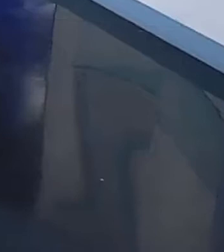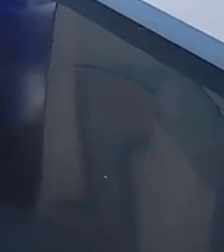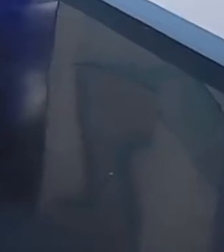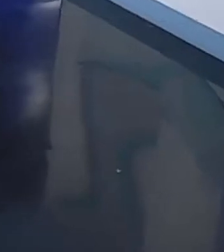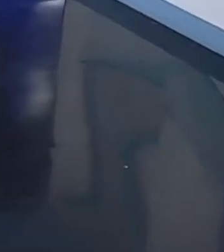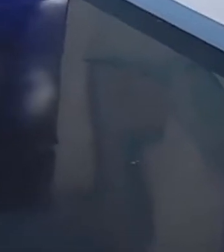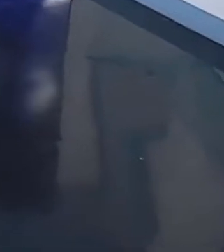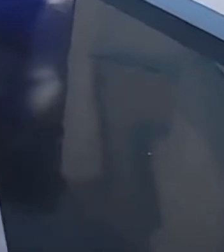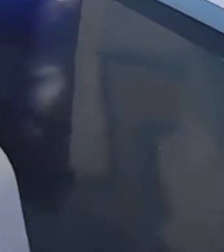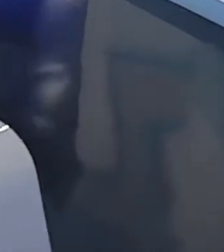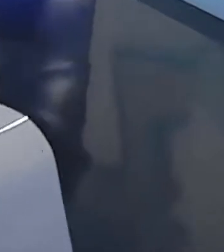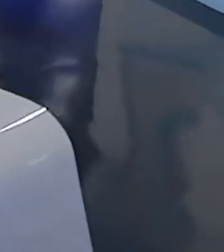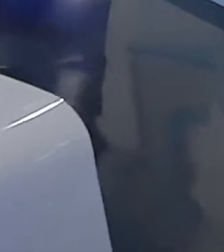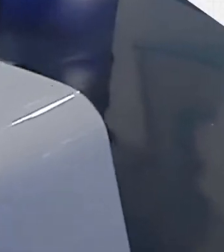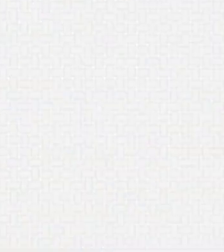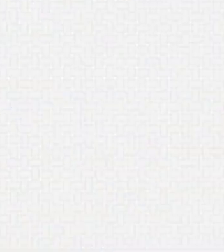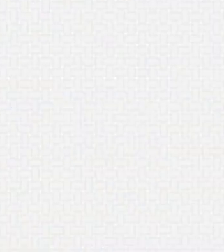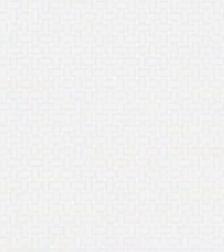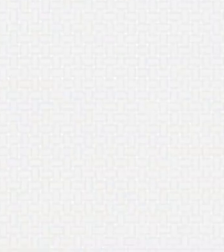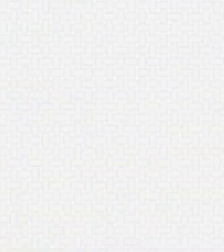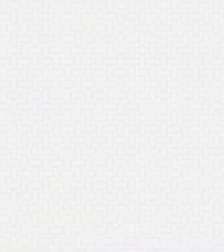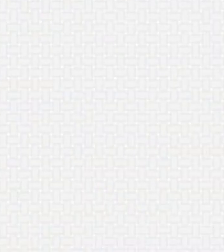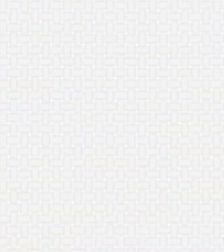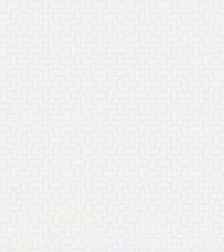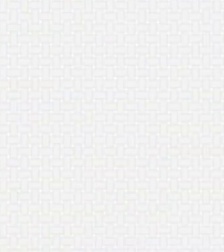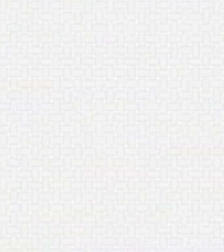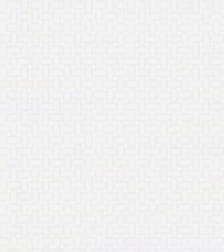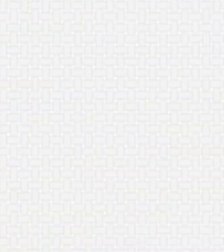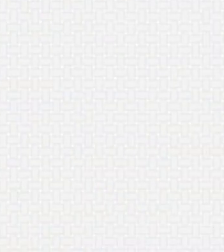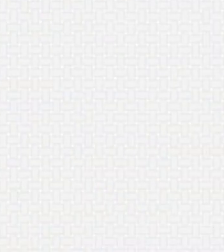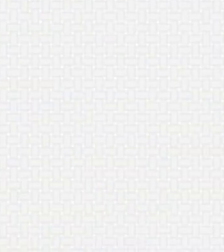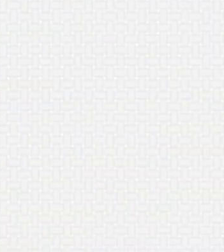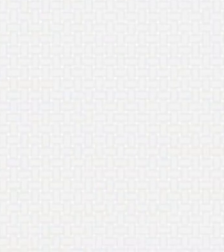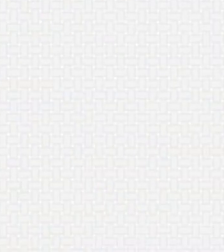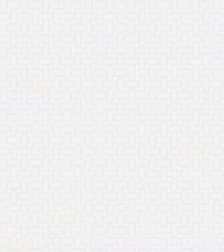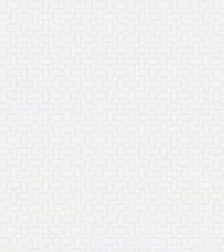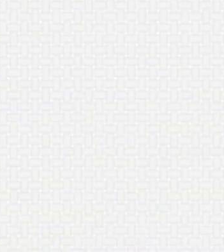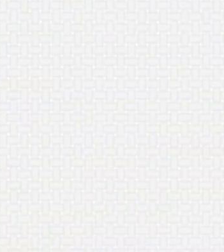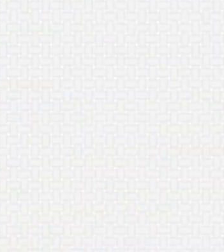extra canal 2 com